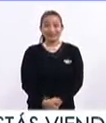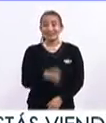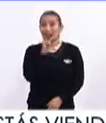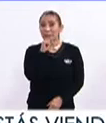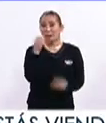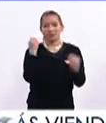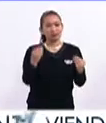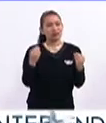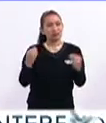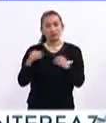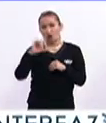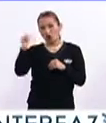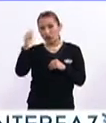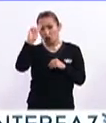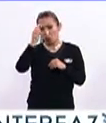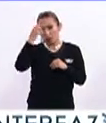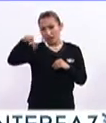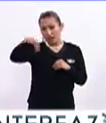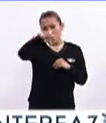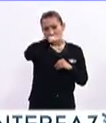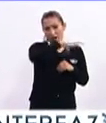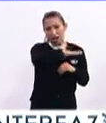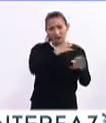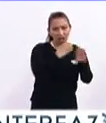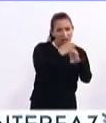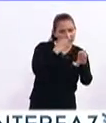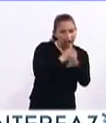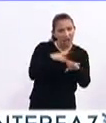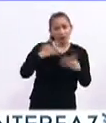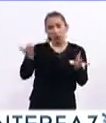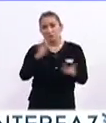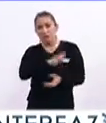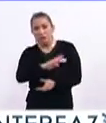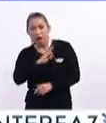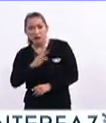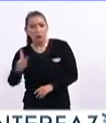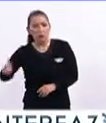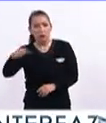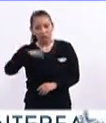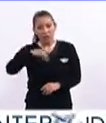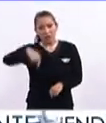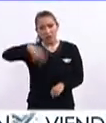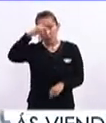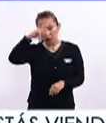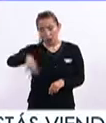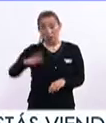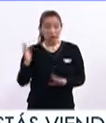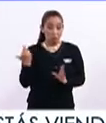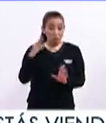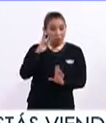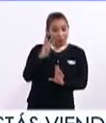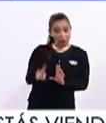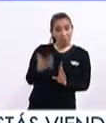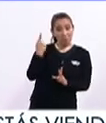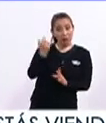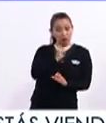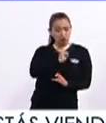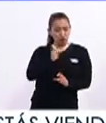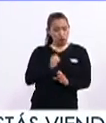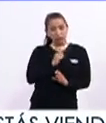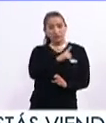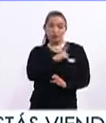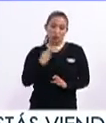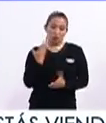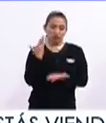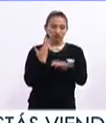Además de muchas otras universidades estatales, tanto públicas como privadas, que existen en nuestro país, todo parece indicar que para ser un superhéroe hay